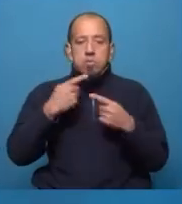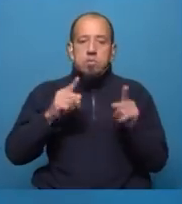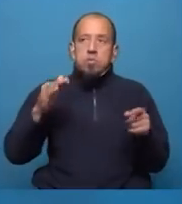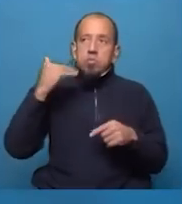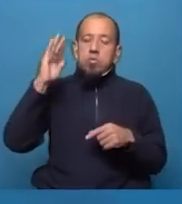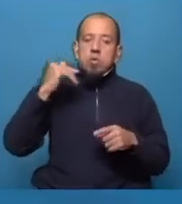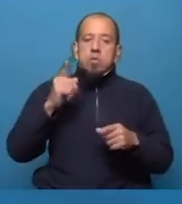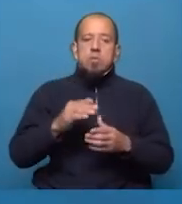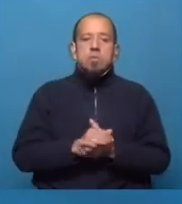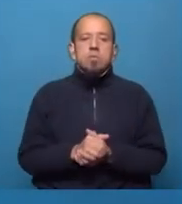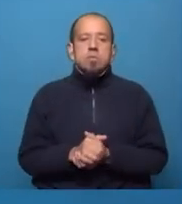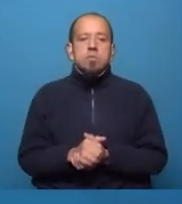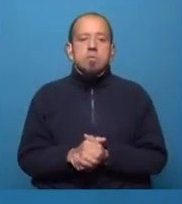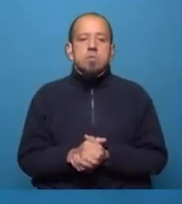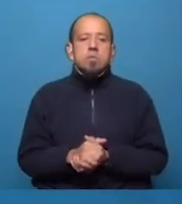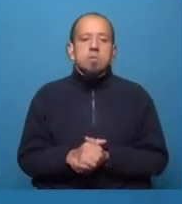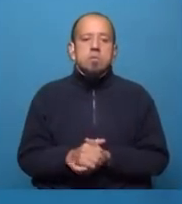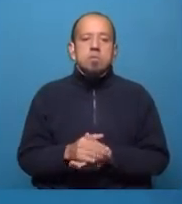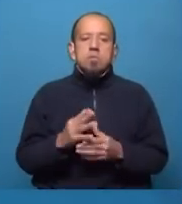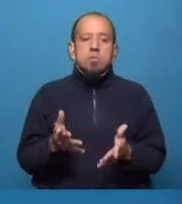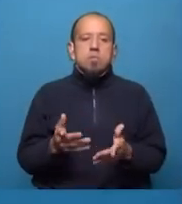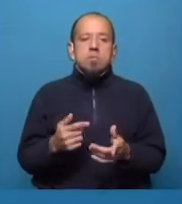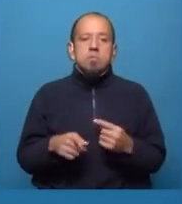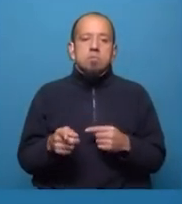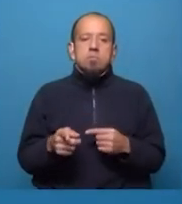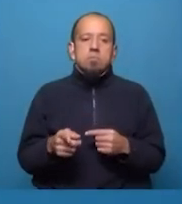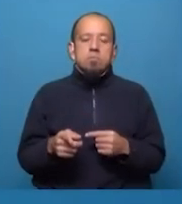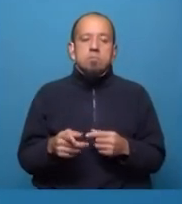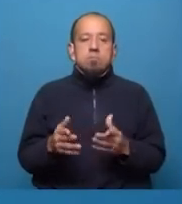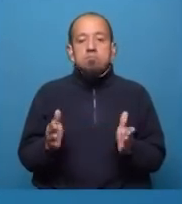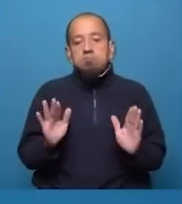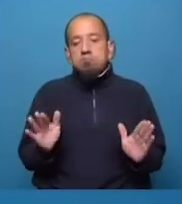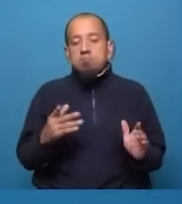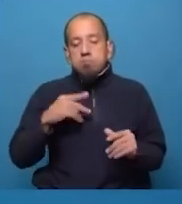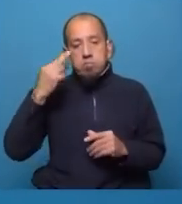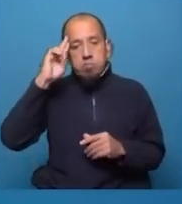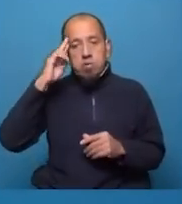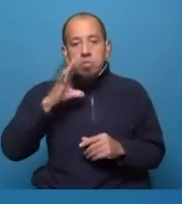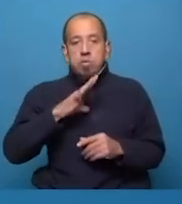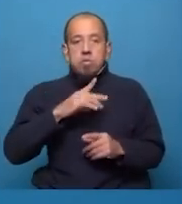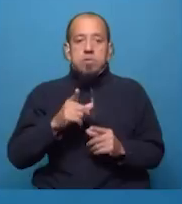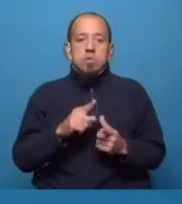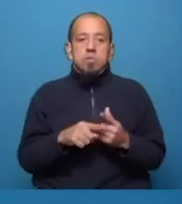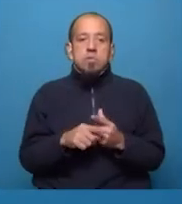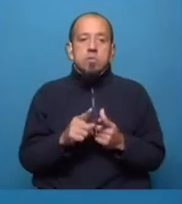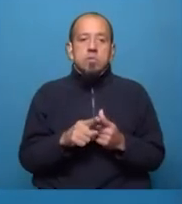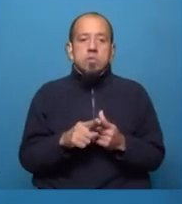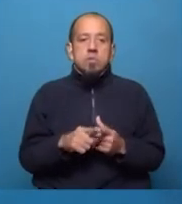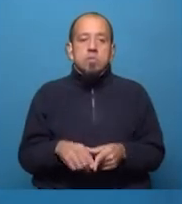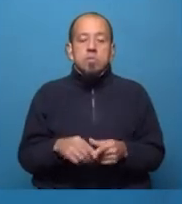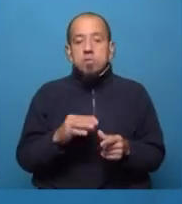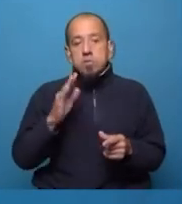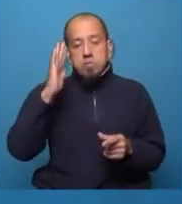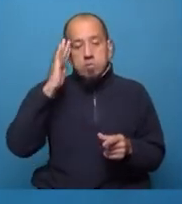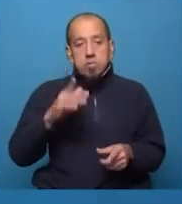autoridades actuales no está mal no este mientras nos respetemos y sepamos